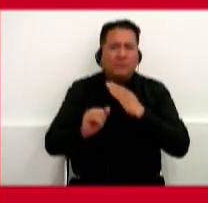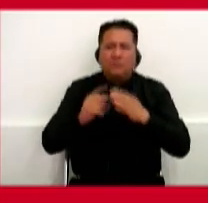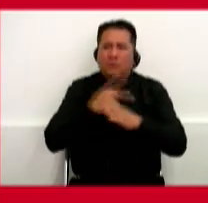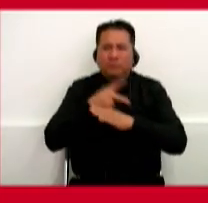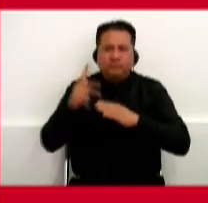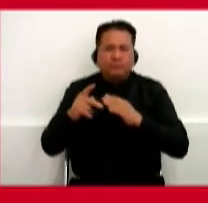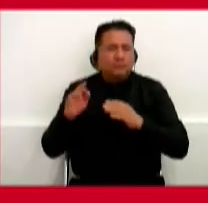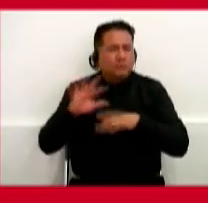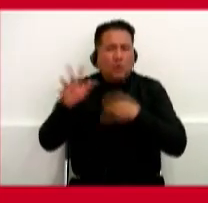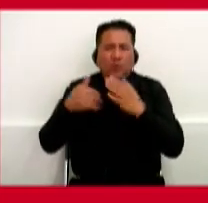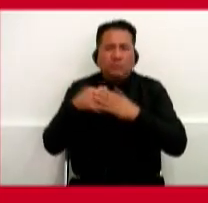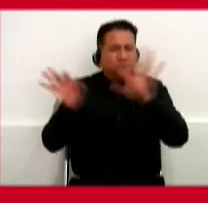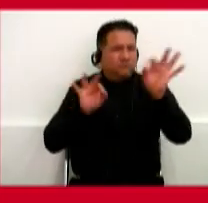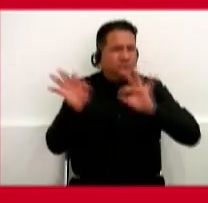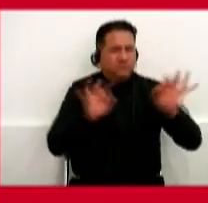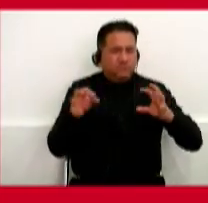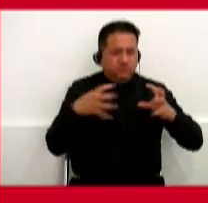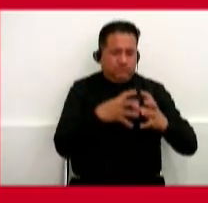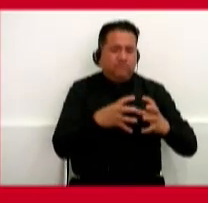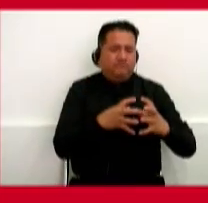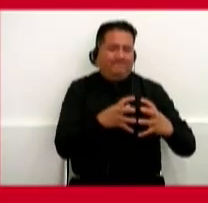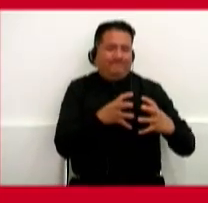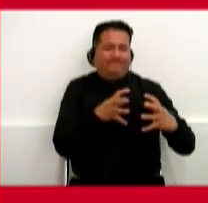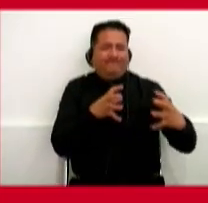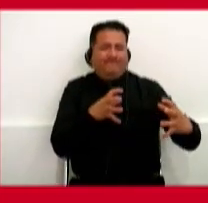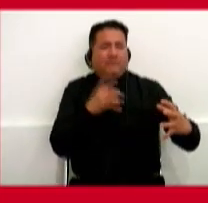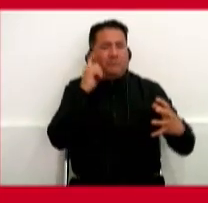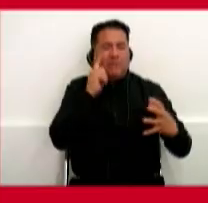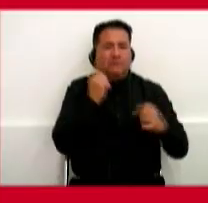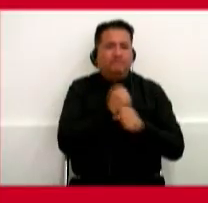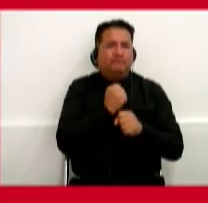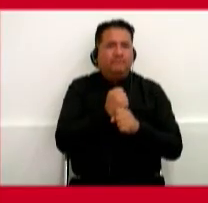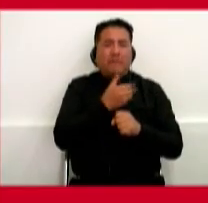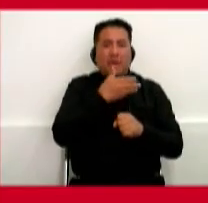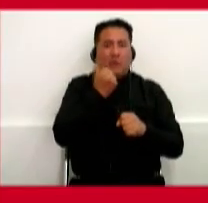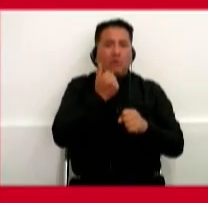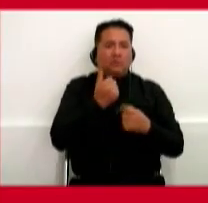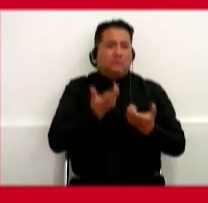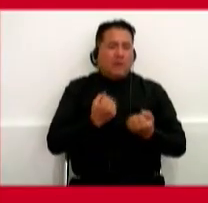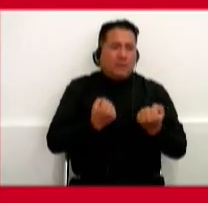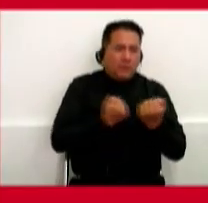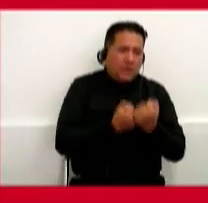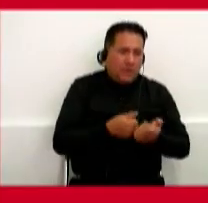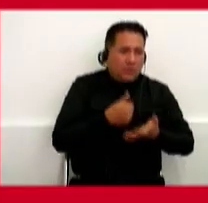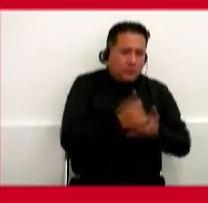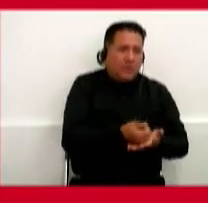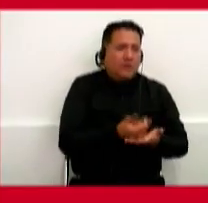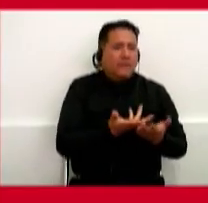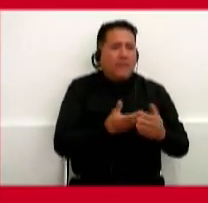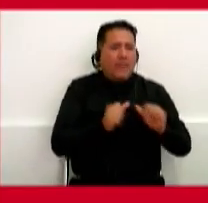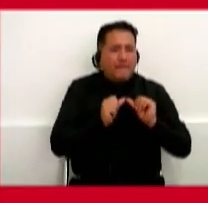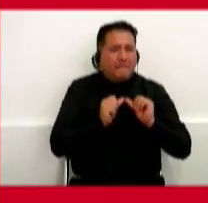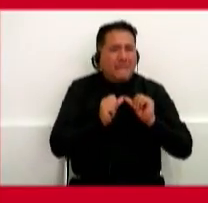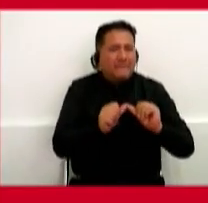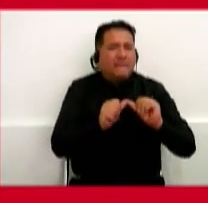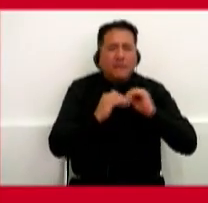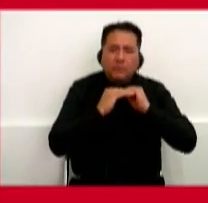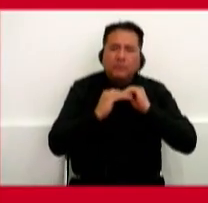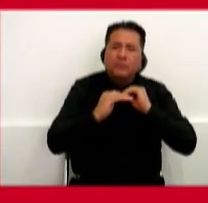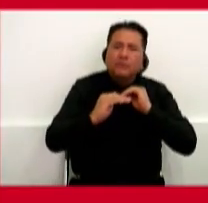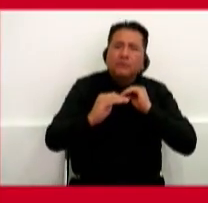integrados con metodologías de full potential, metodologías de estandarización de procesos que nos entrega